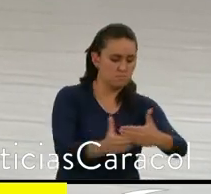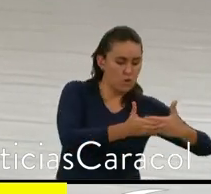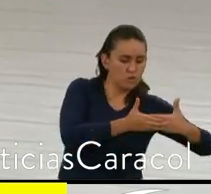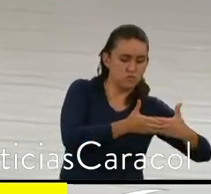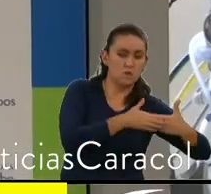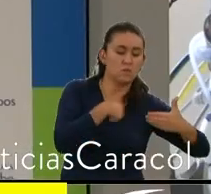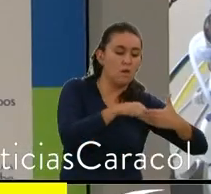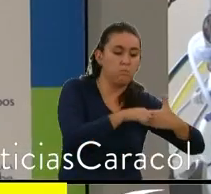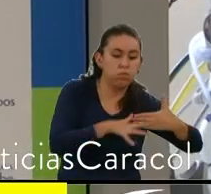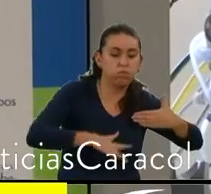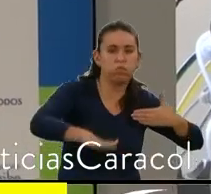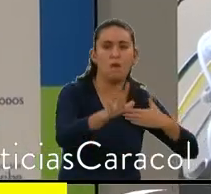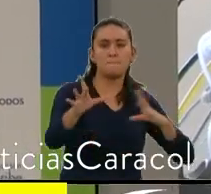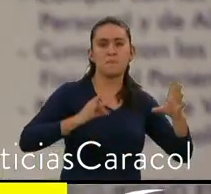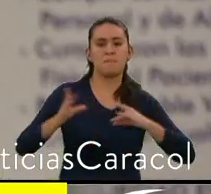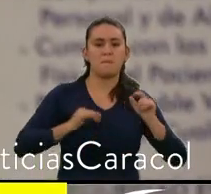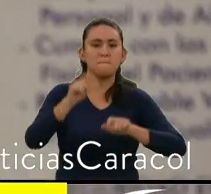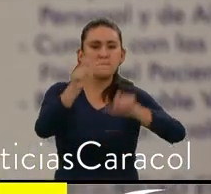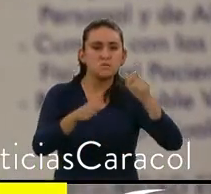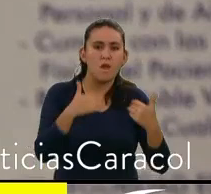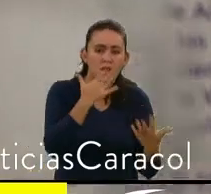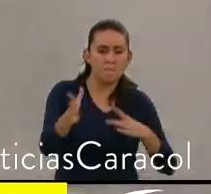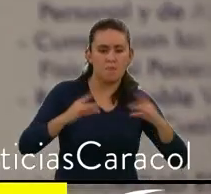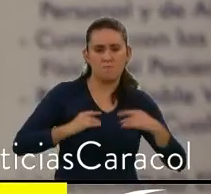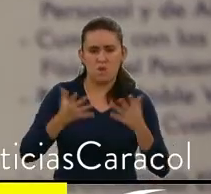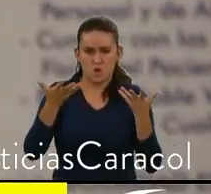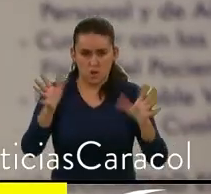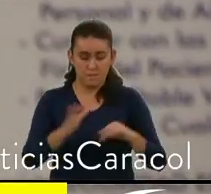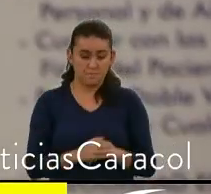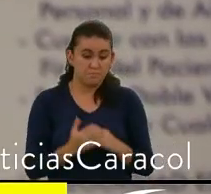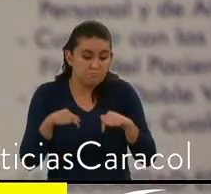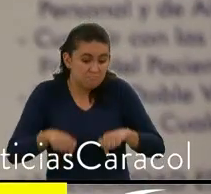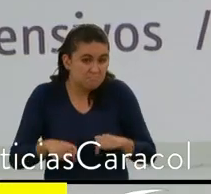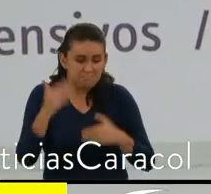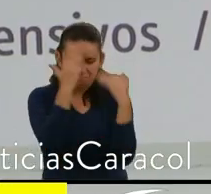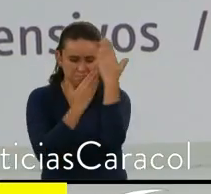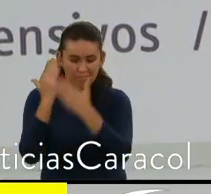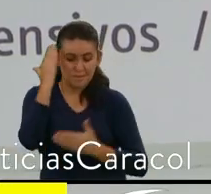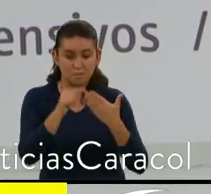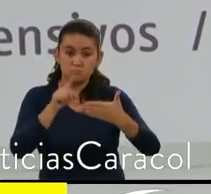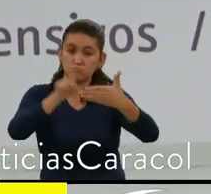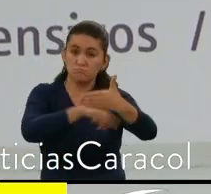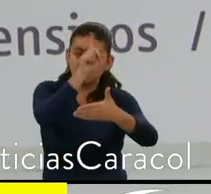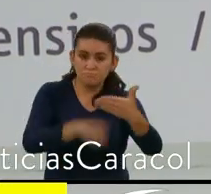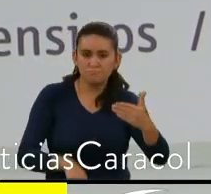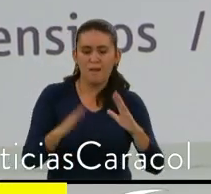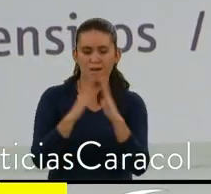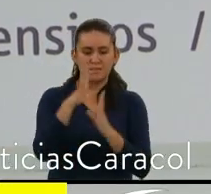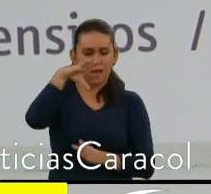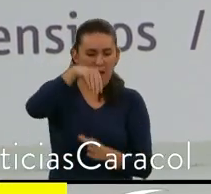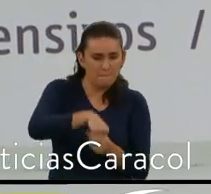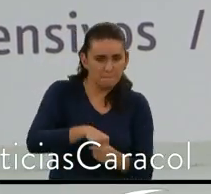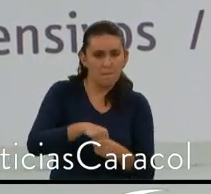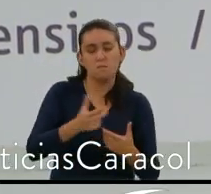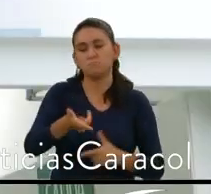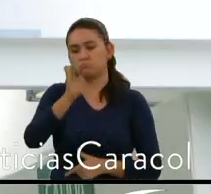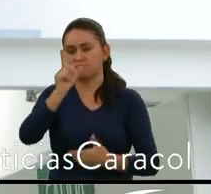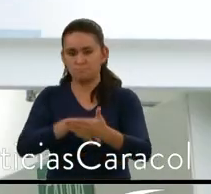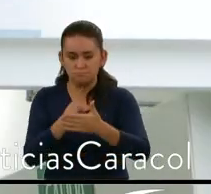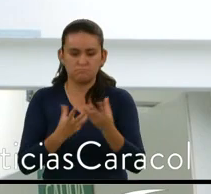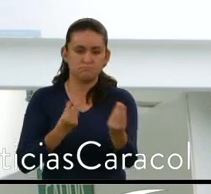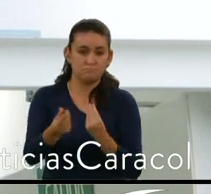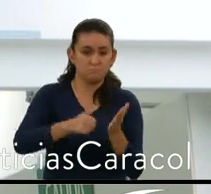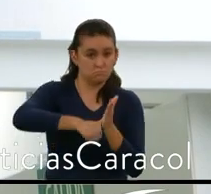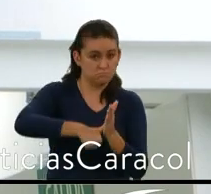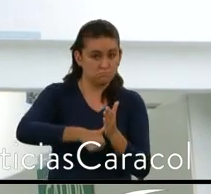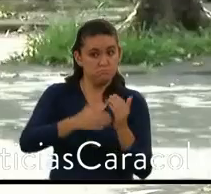riesgo para COVID-19. Este lunes se evaluarán si las medidas restrictivas de toque de queda y pico y cédula se extenderán para el Puente de